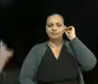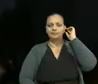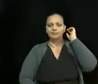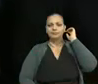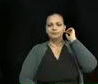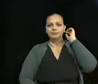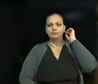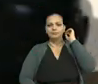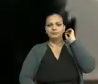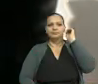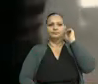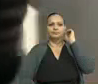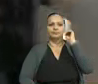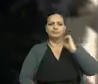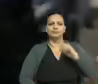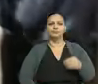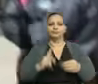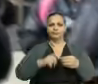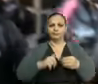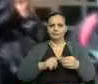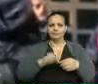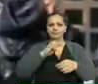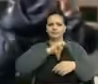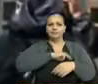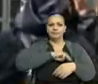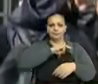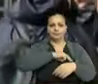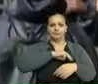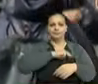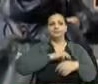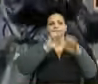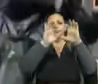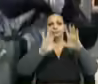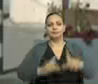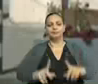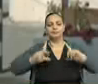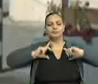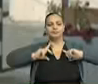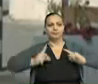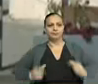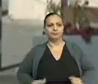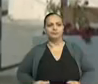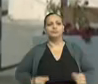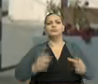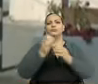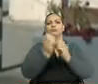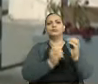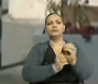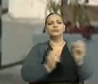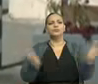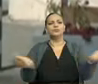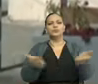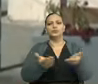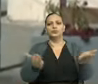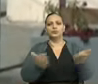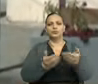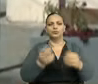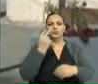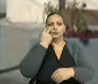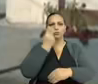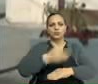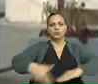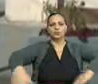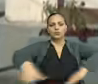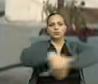hasta las instalaciones de la Secretaría de Salud del Cabildo Capitalino, ubicadas en las inmediaciones de las avenidas Jorge